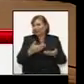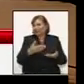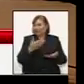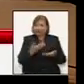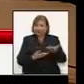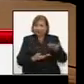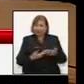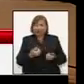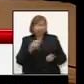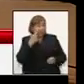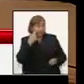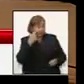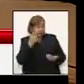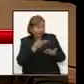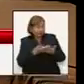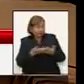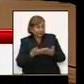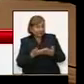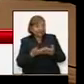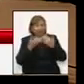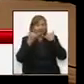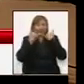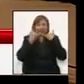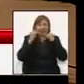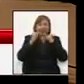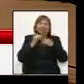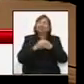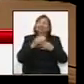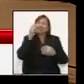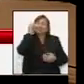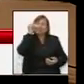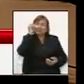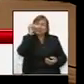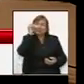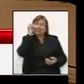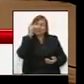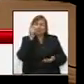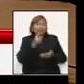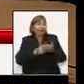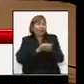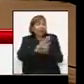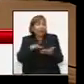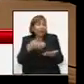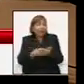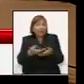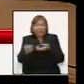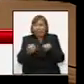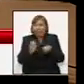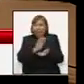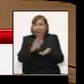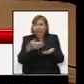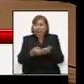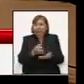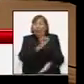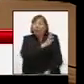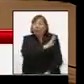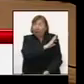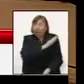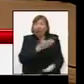anivianamiento, revisando la información, entiendo bien que el que lidera todo el procedimiento es el fiscal,